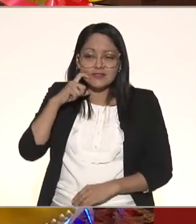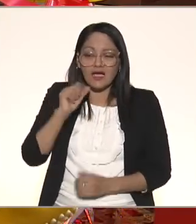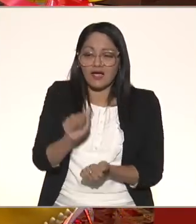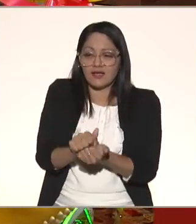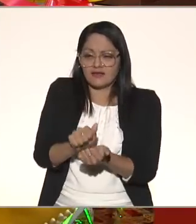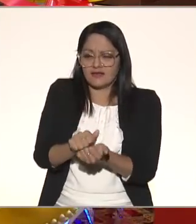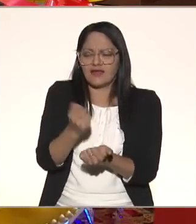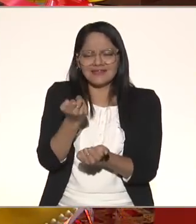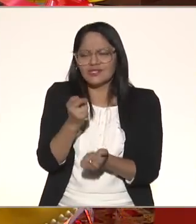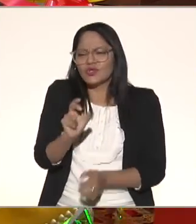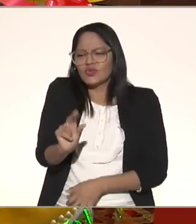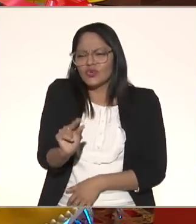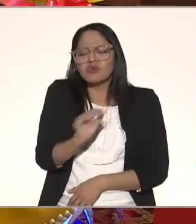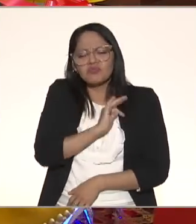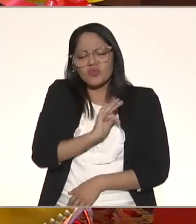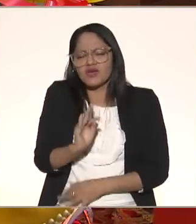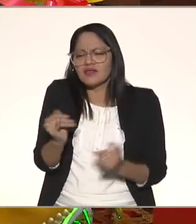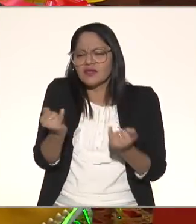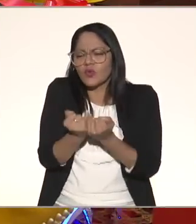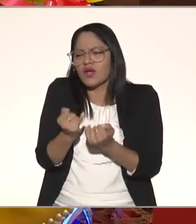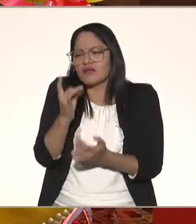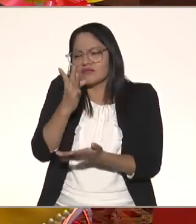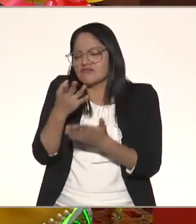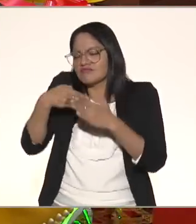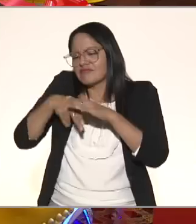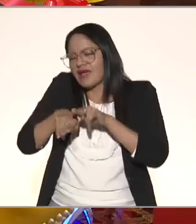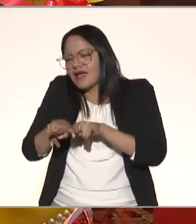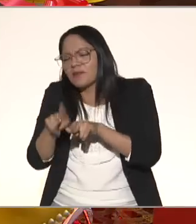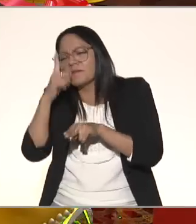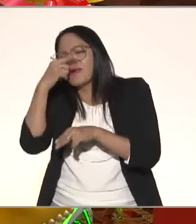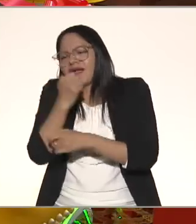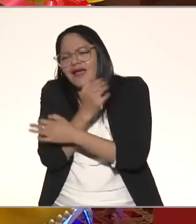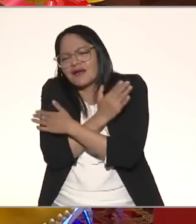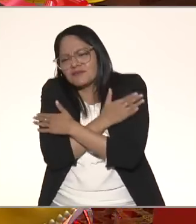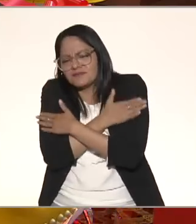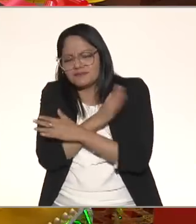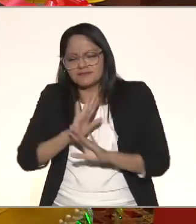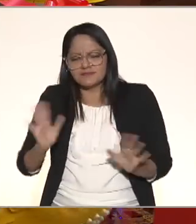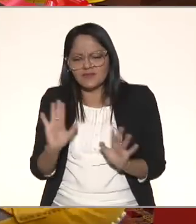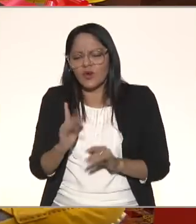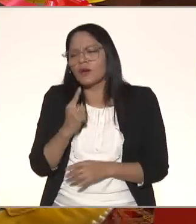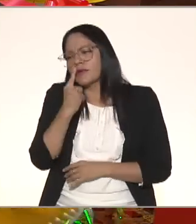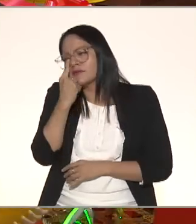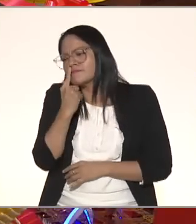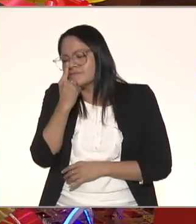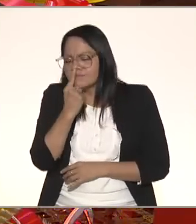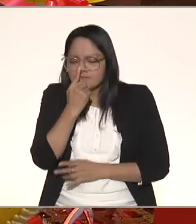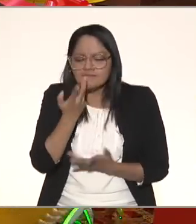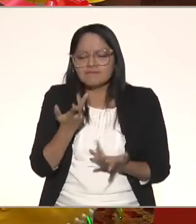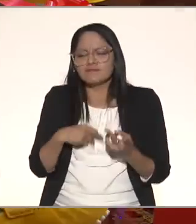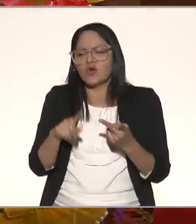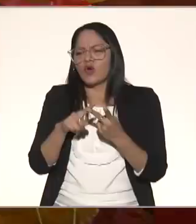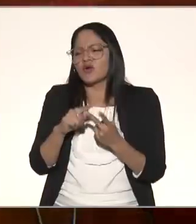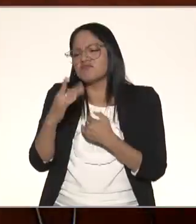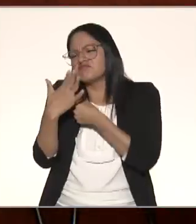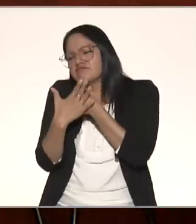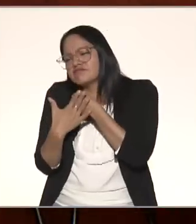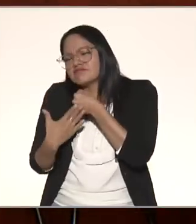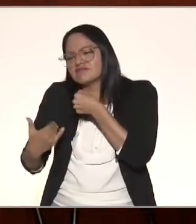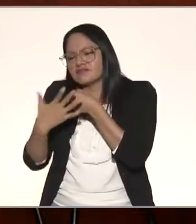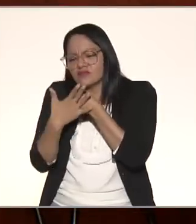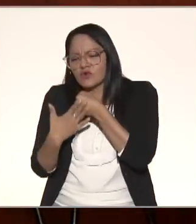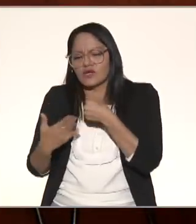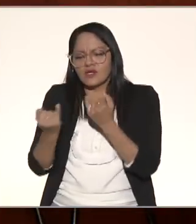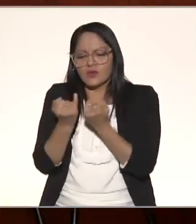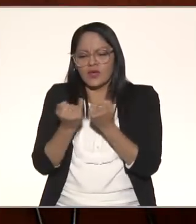o sea se vale entrar a lo mejor nada más a abrazarnos a la cama o a olernos o acariciarnos o